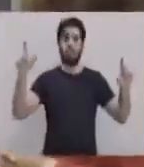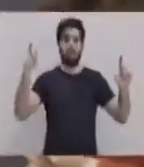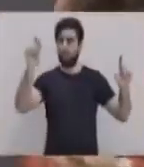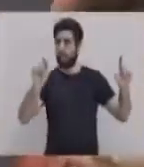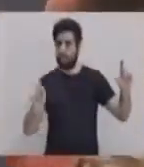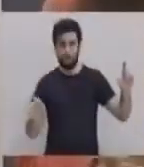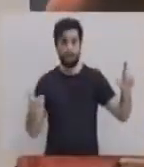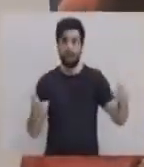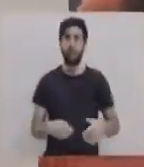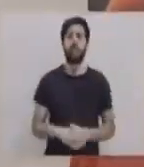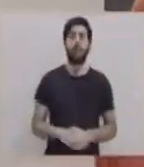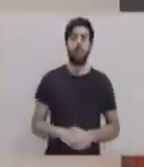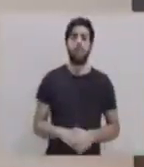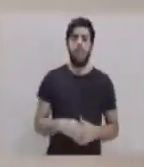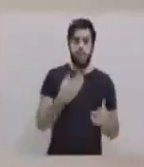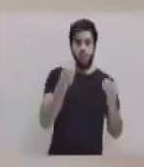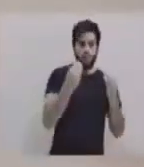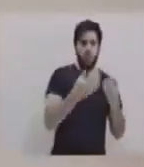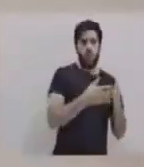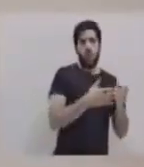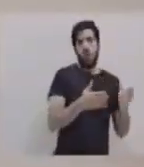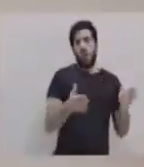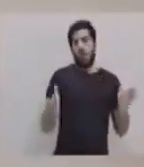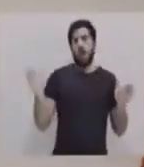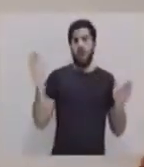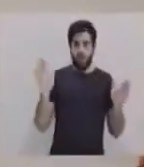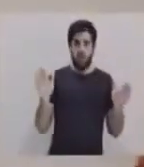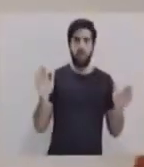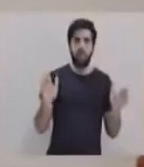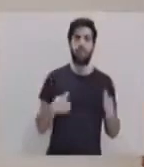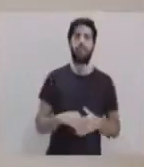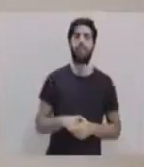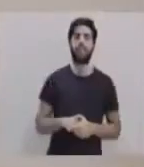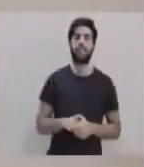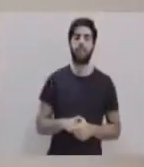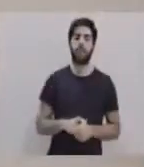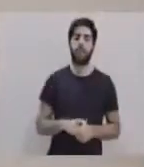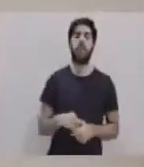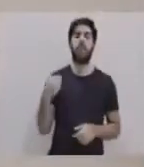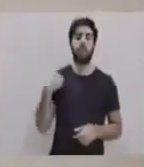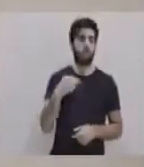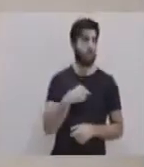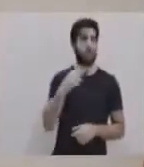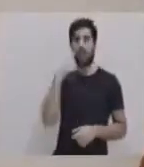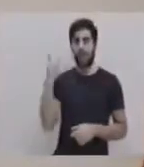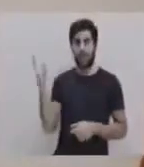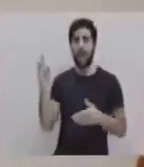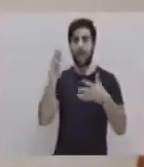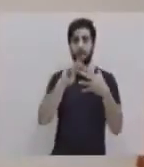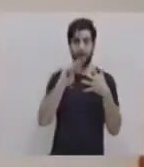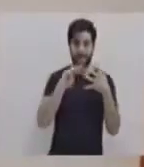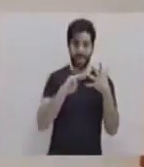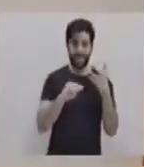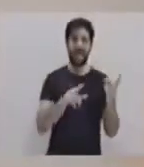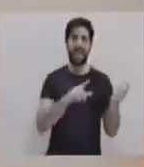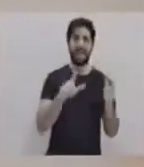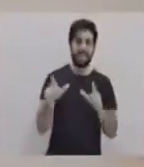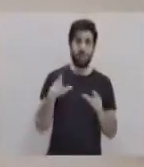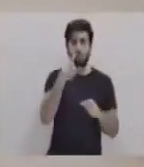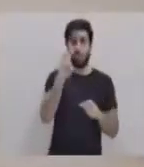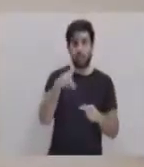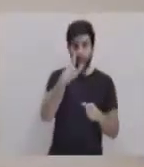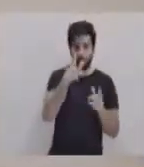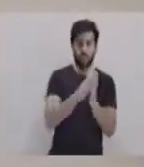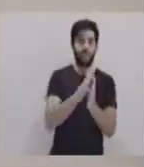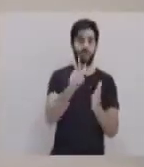alcanza. Más 10. Está muy larga. Muy larga, pero para eso yo te voy a pedir que tú tengas tus materiales listos en tu casa y necesitas